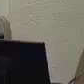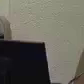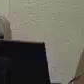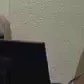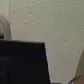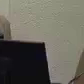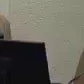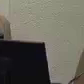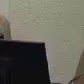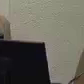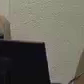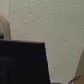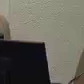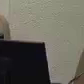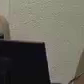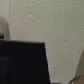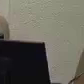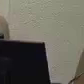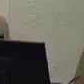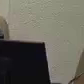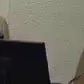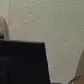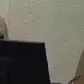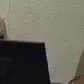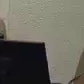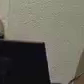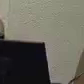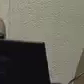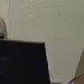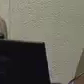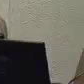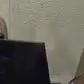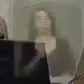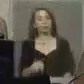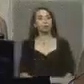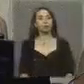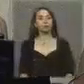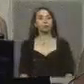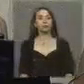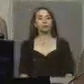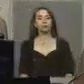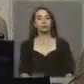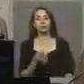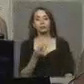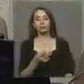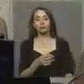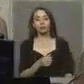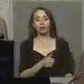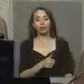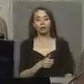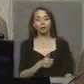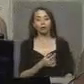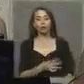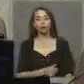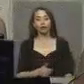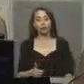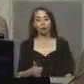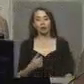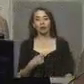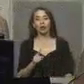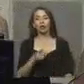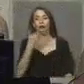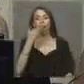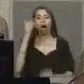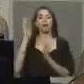No hay. Tiene la palabra el diputado. Digo, por fin, presidente, gracias. No voy a participar de la discusión en curso.